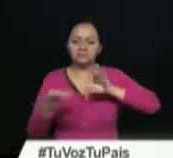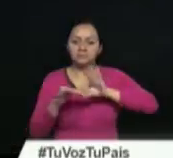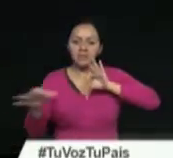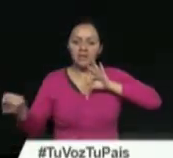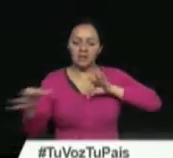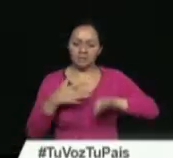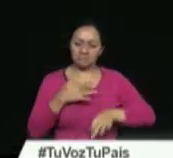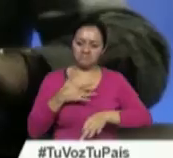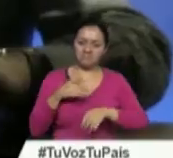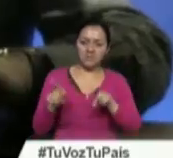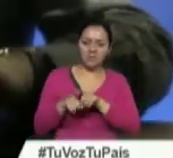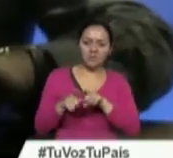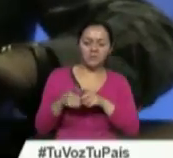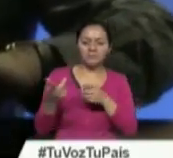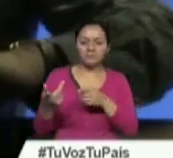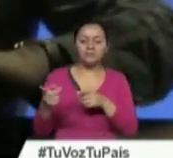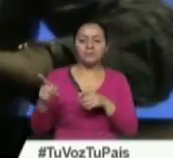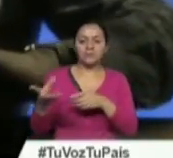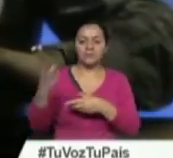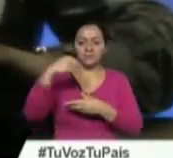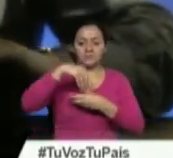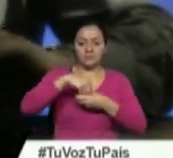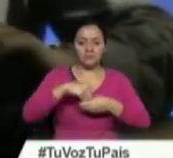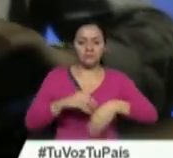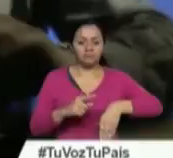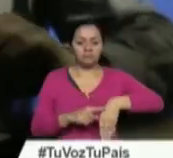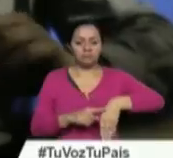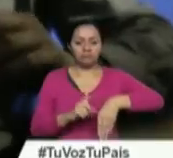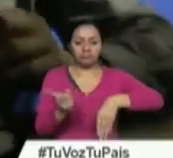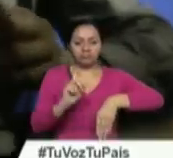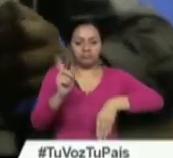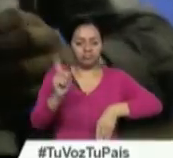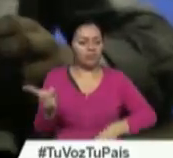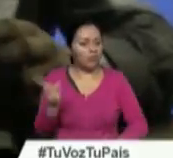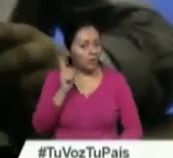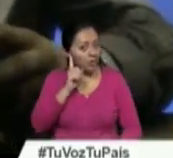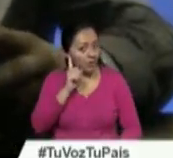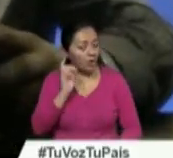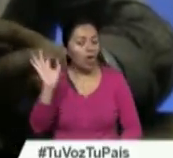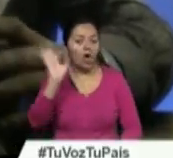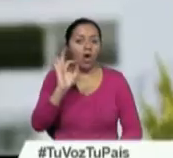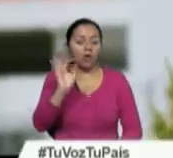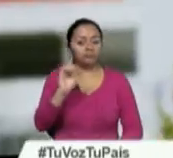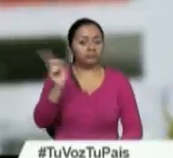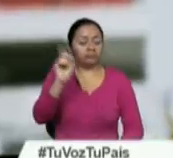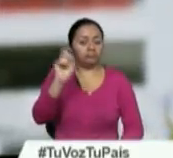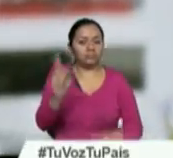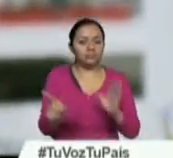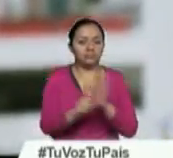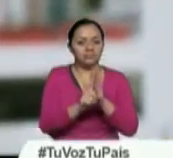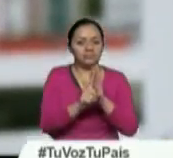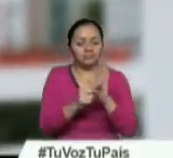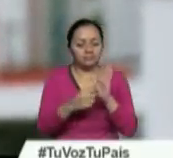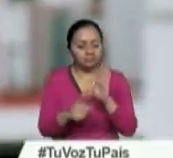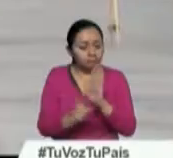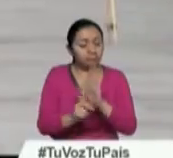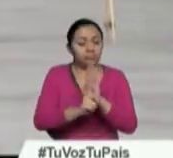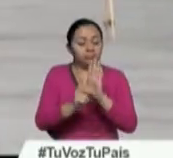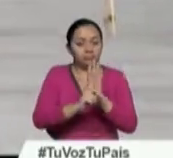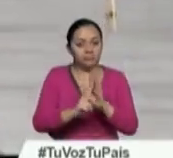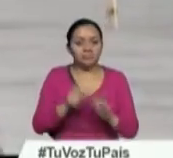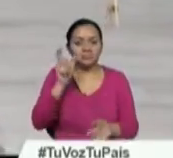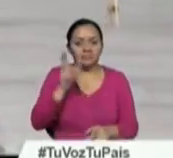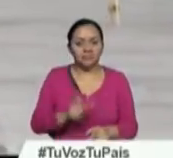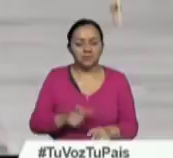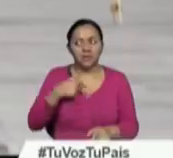Esta información se procesa internamente y se traduce a través de una señal auditiva o de vibración, permitiendo que el usuario